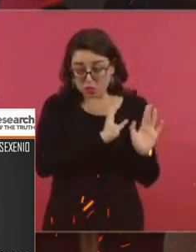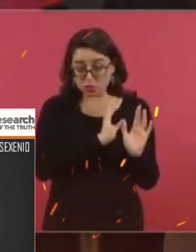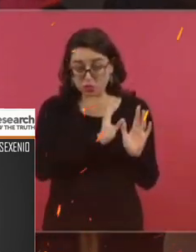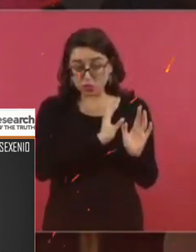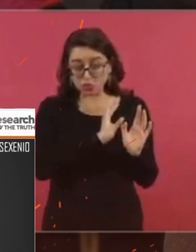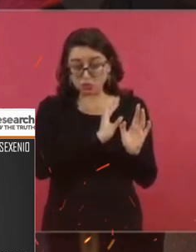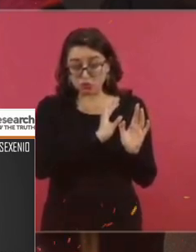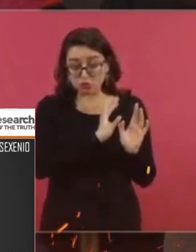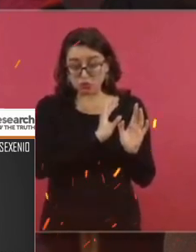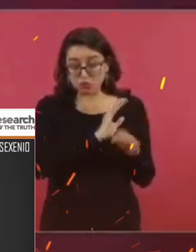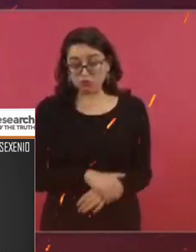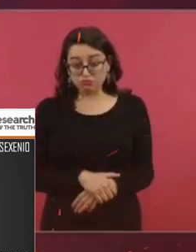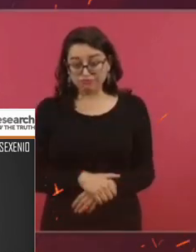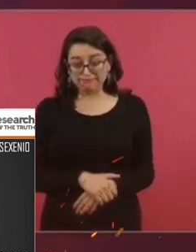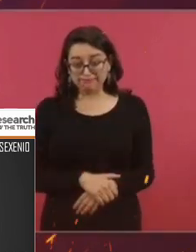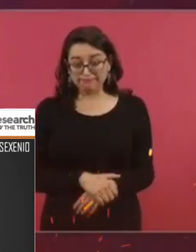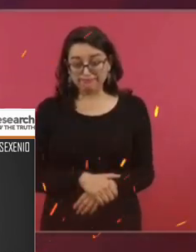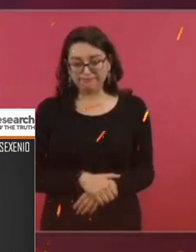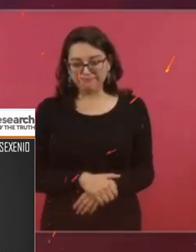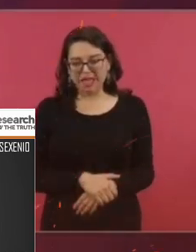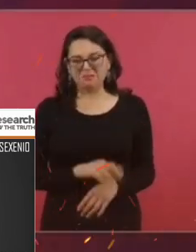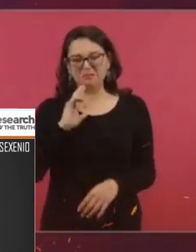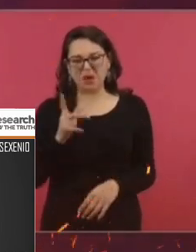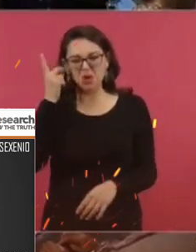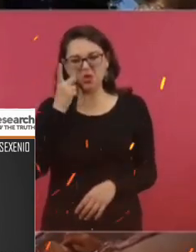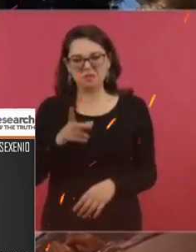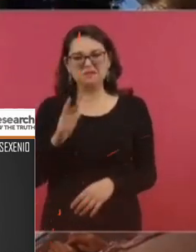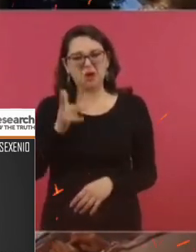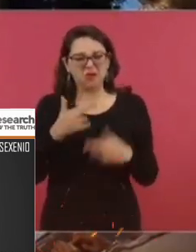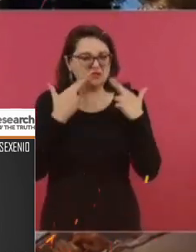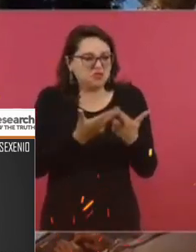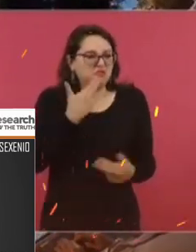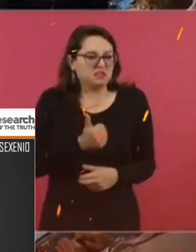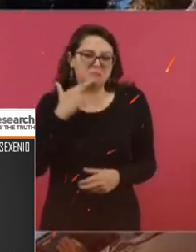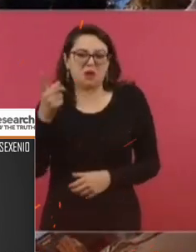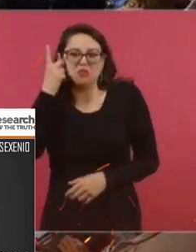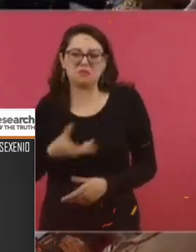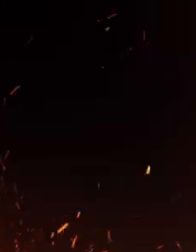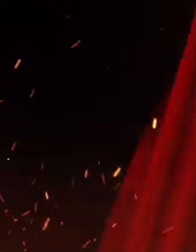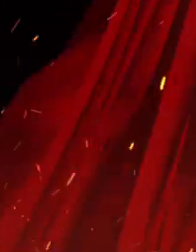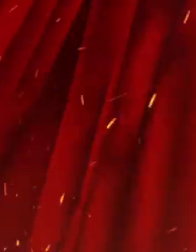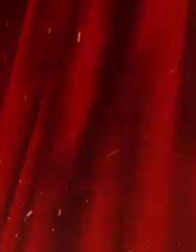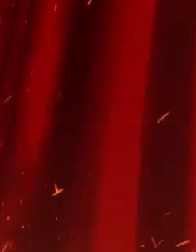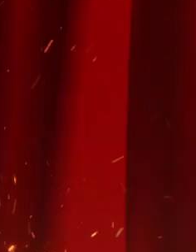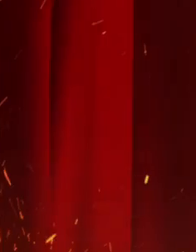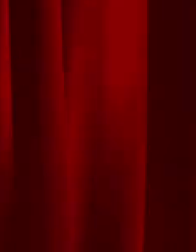temprano. Pues, tampoco sirve, ¿verdad? Eso no. Hay que seguir durmiendo. Eso es lo mejor. Bueno, adiós, adiós.